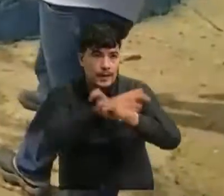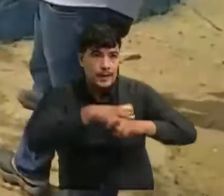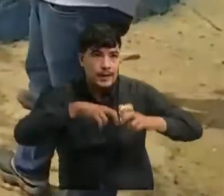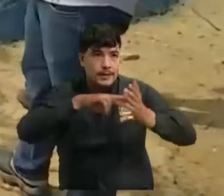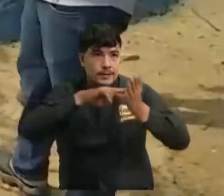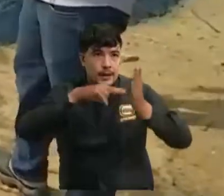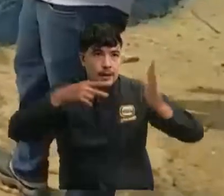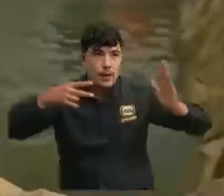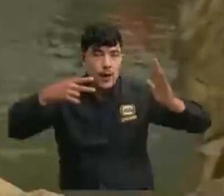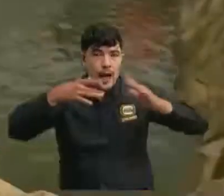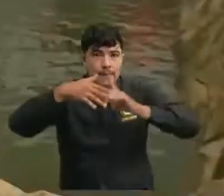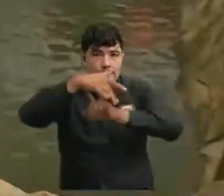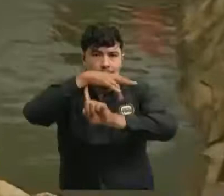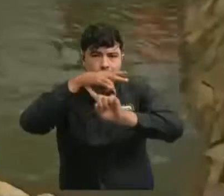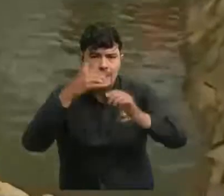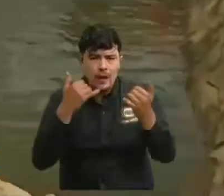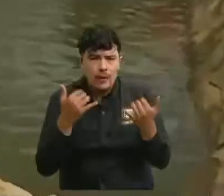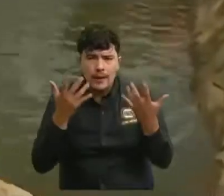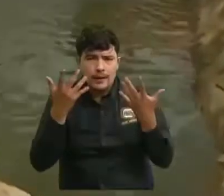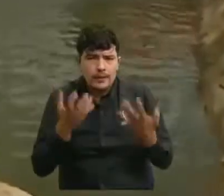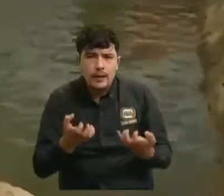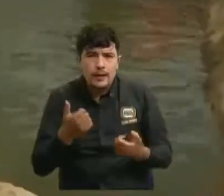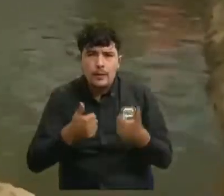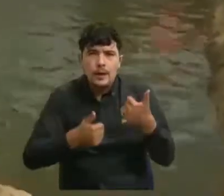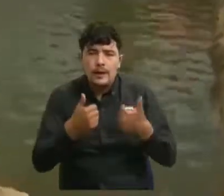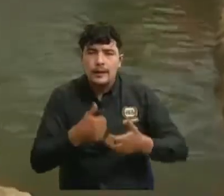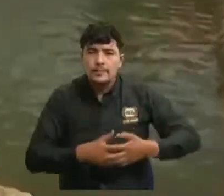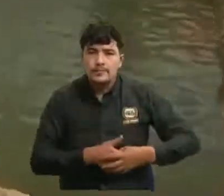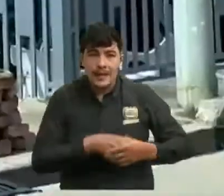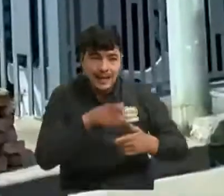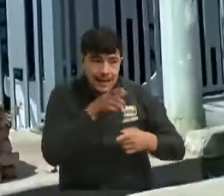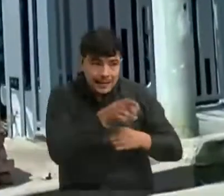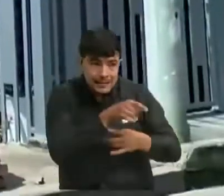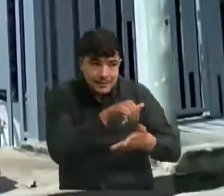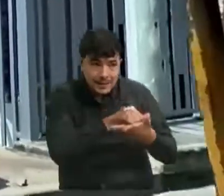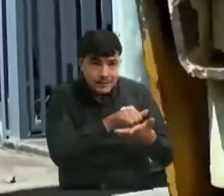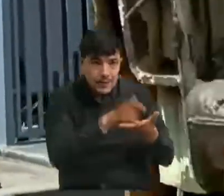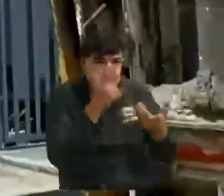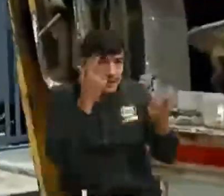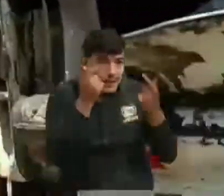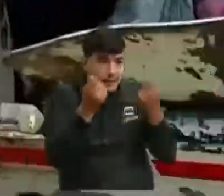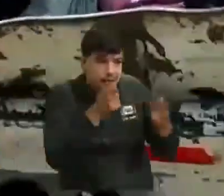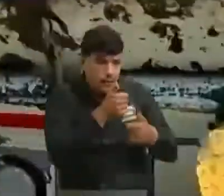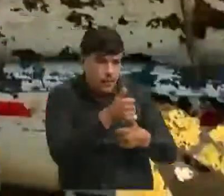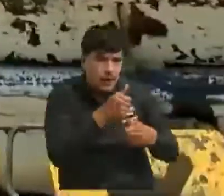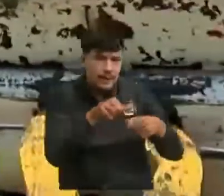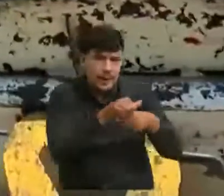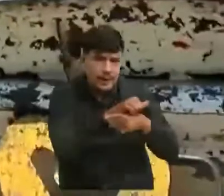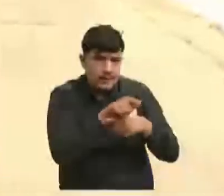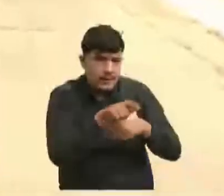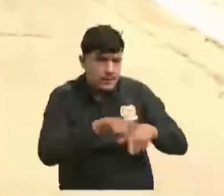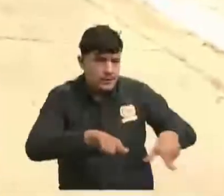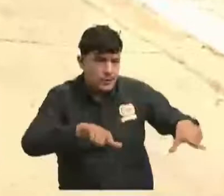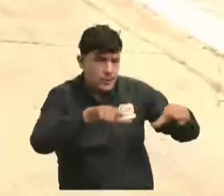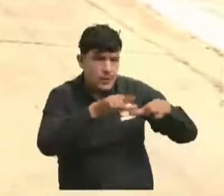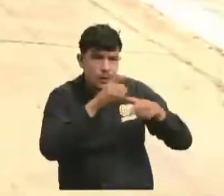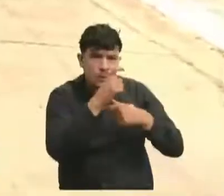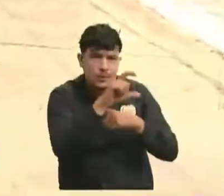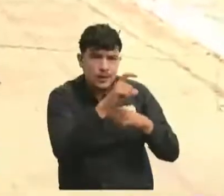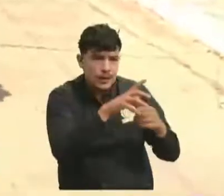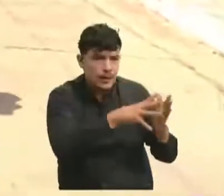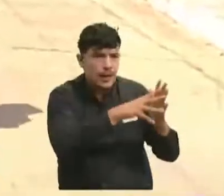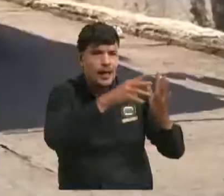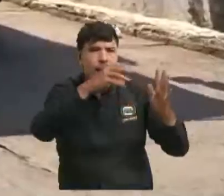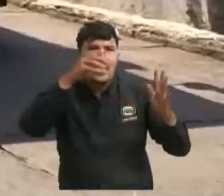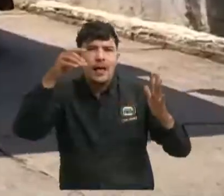dentro de este contexto del Gran Santander es replicar esta buena práctica que tenemos aquí en Cúcuta,